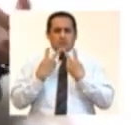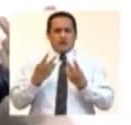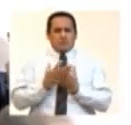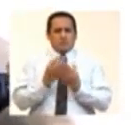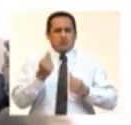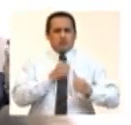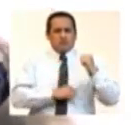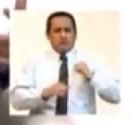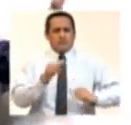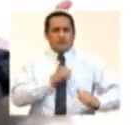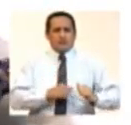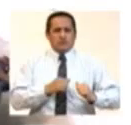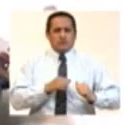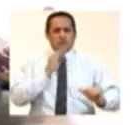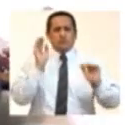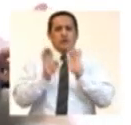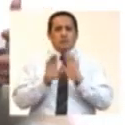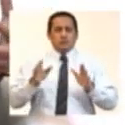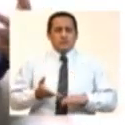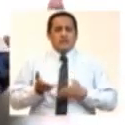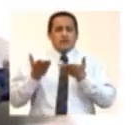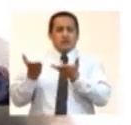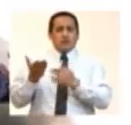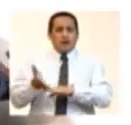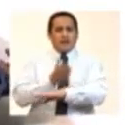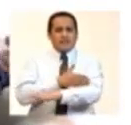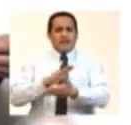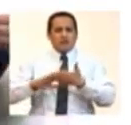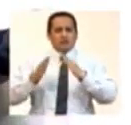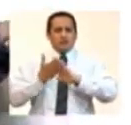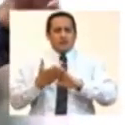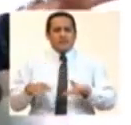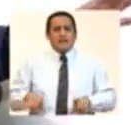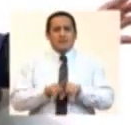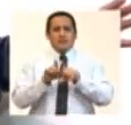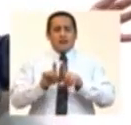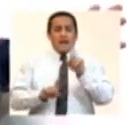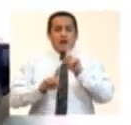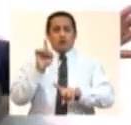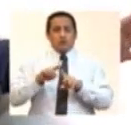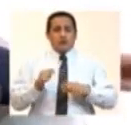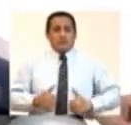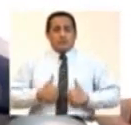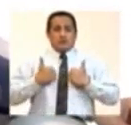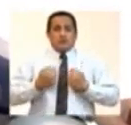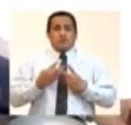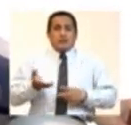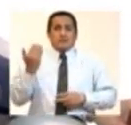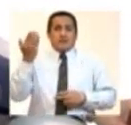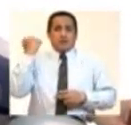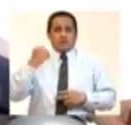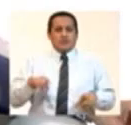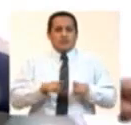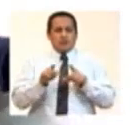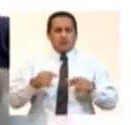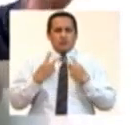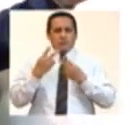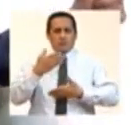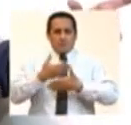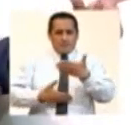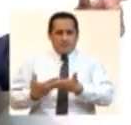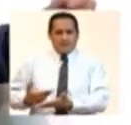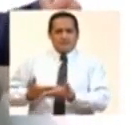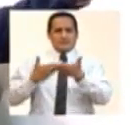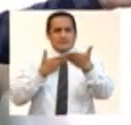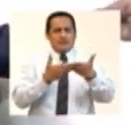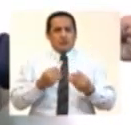un poco de zozobra, ¿no?, en el que se puso la sociedad y quienes si hemos vivido parte de estos tiempos, cuando este